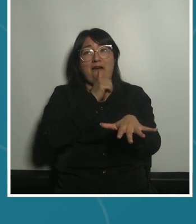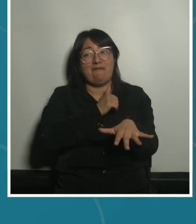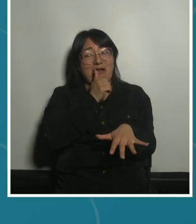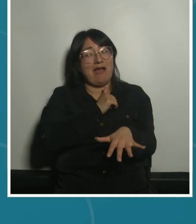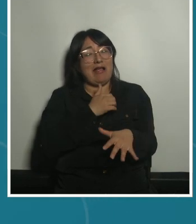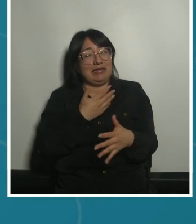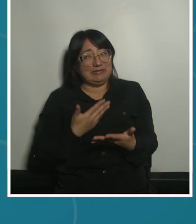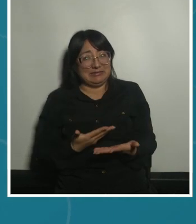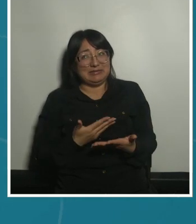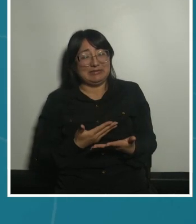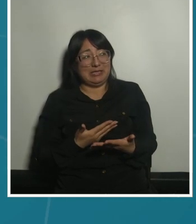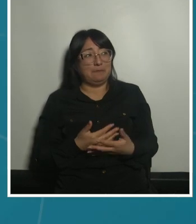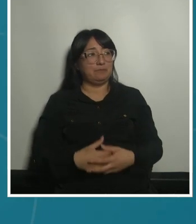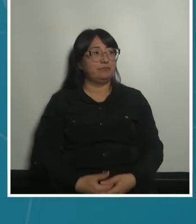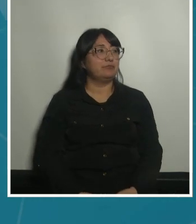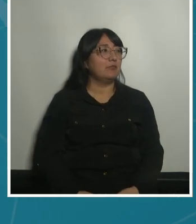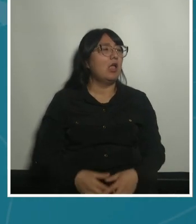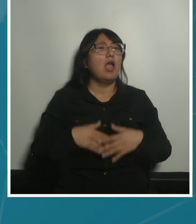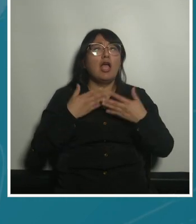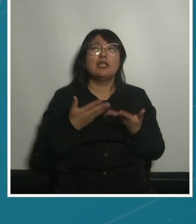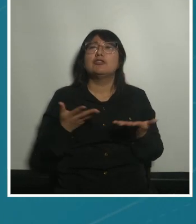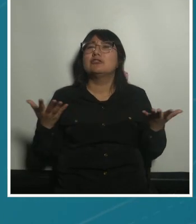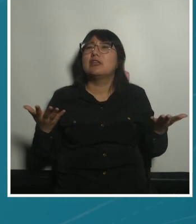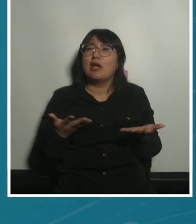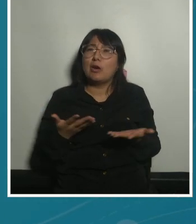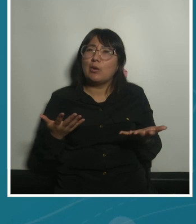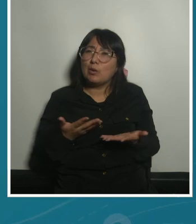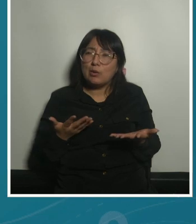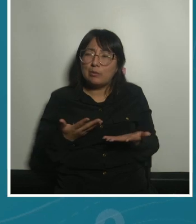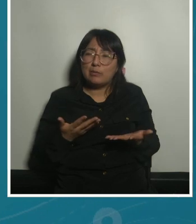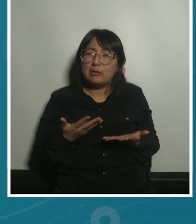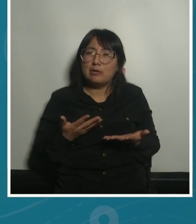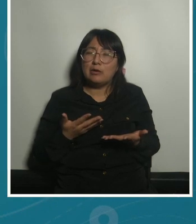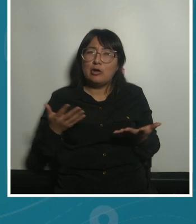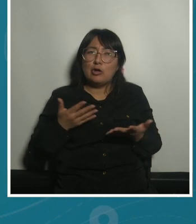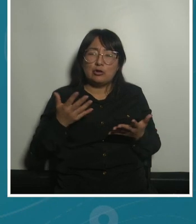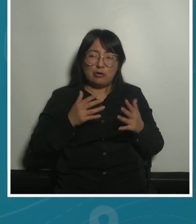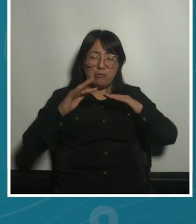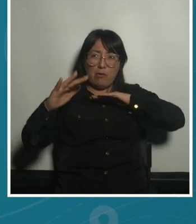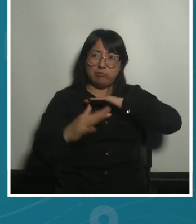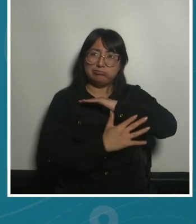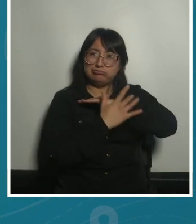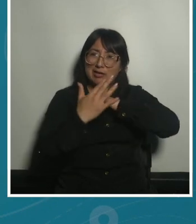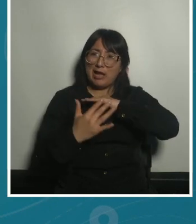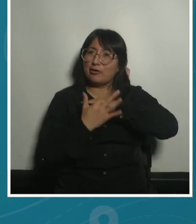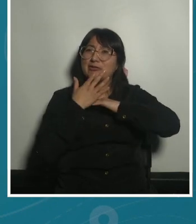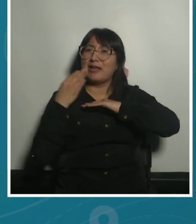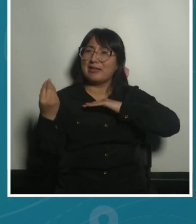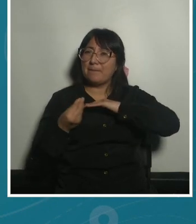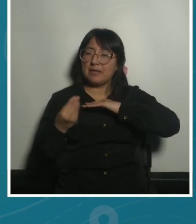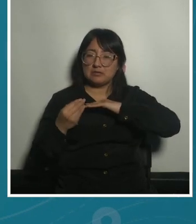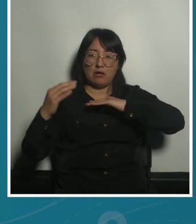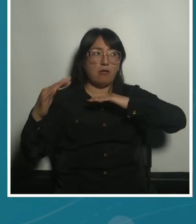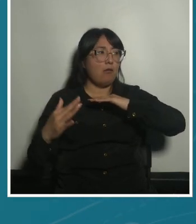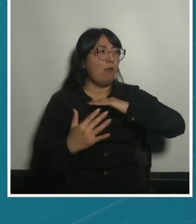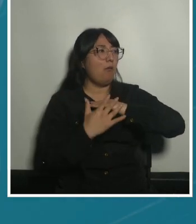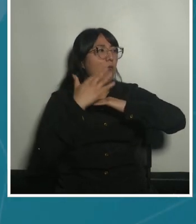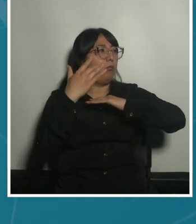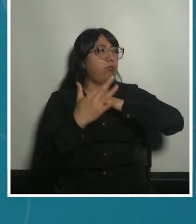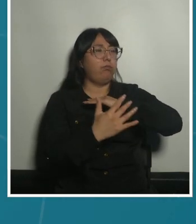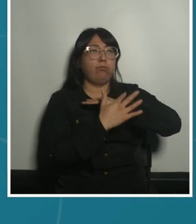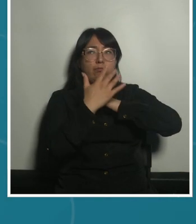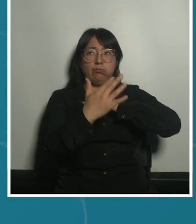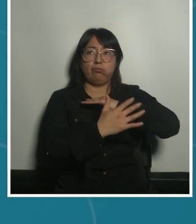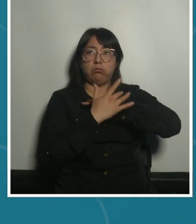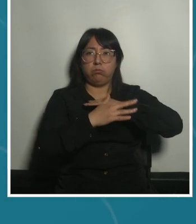vincularse a esta realidad. Entonces, ¿cómo reacciona la costa? Inundándose, generando